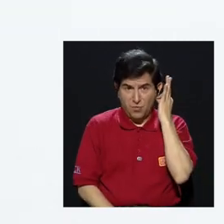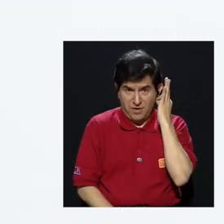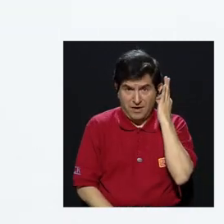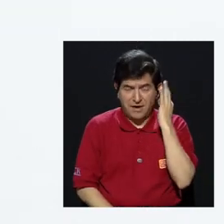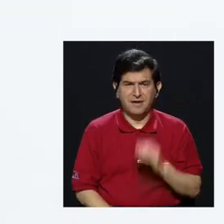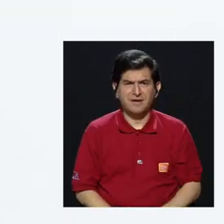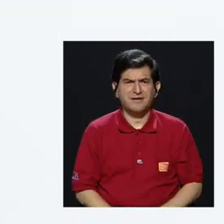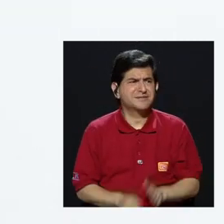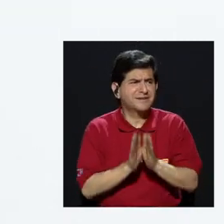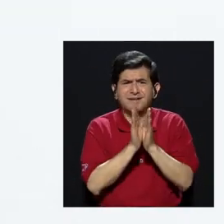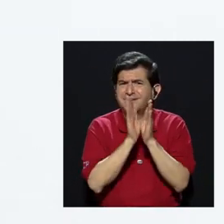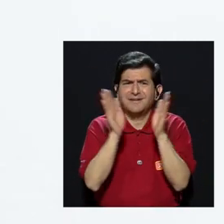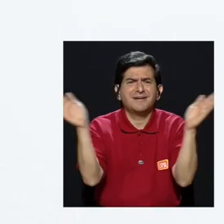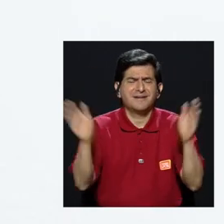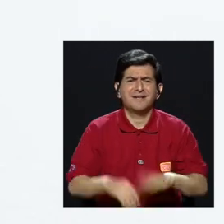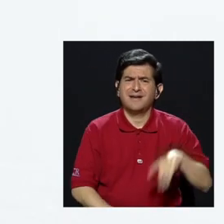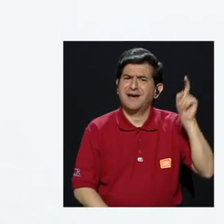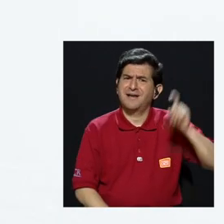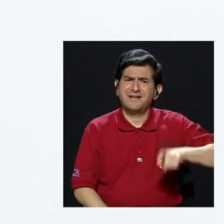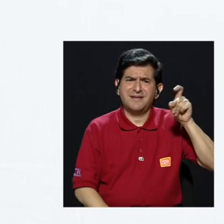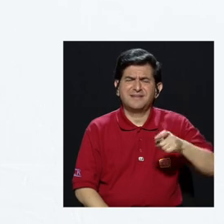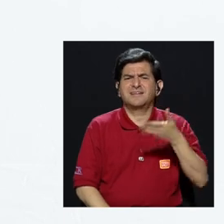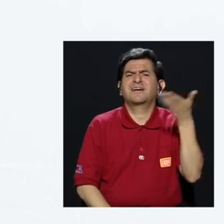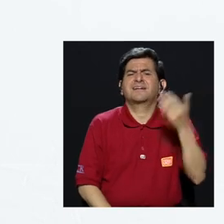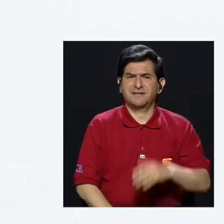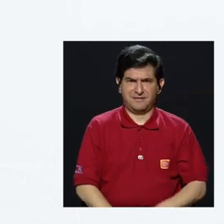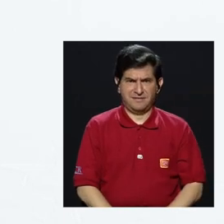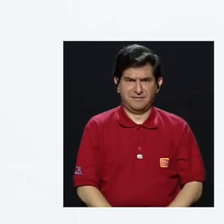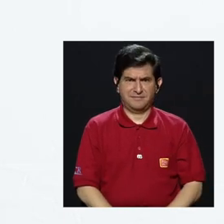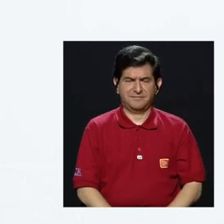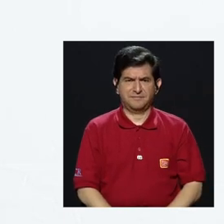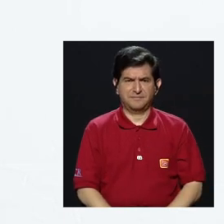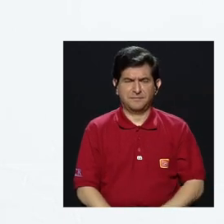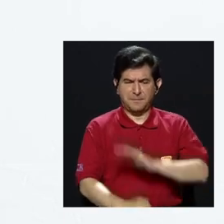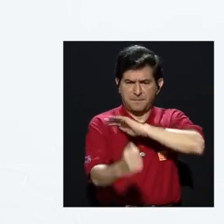Las mujeres, en términos generales, necesitamos